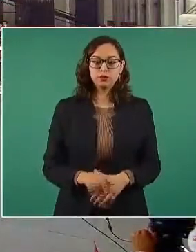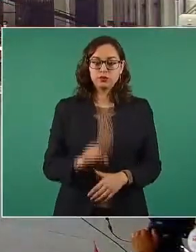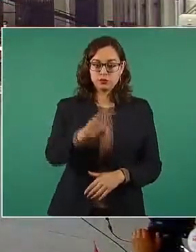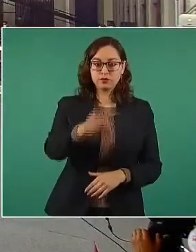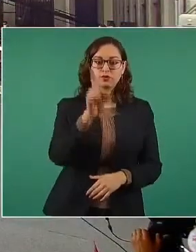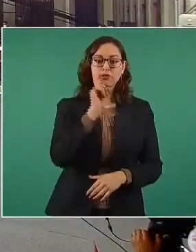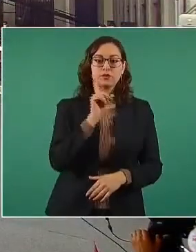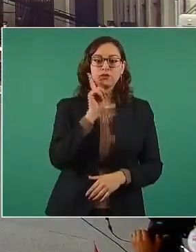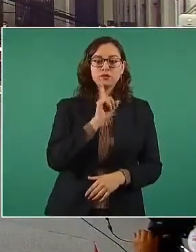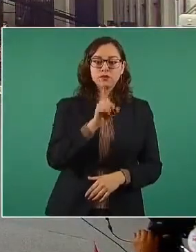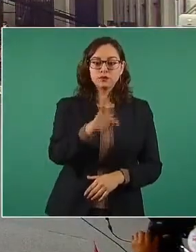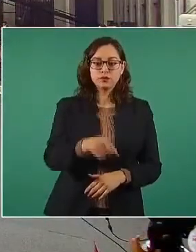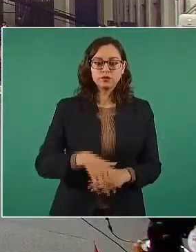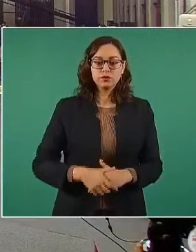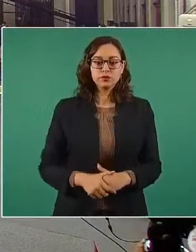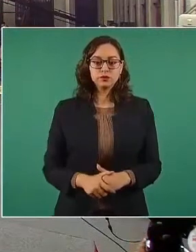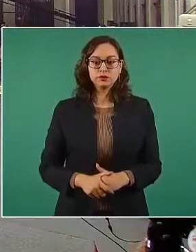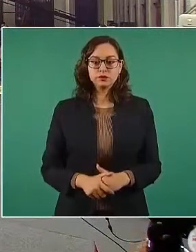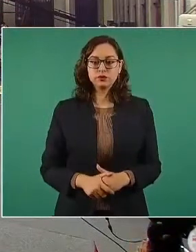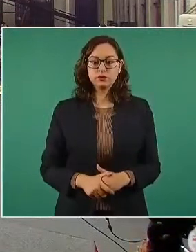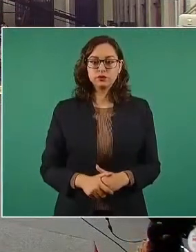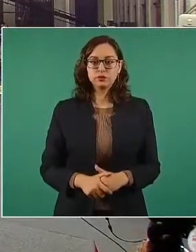Compañera, mujer.